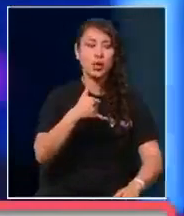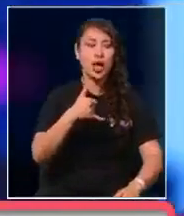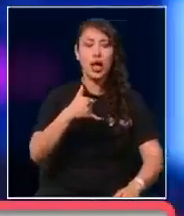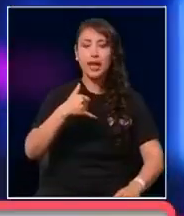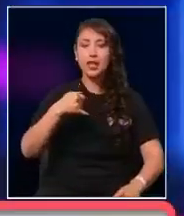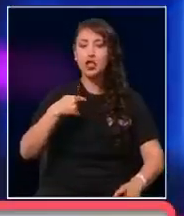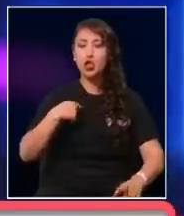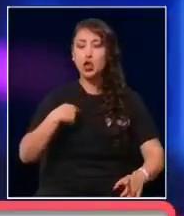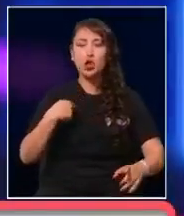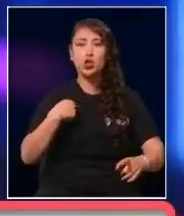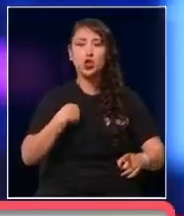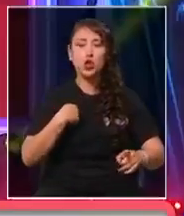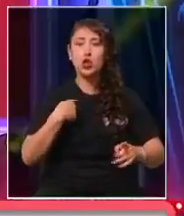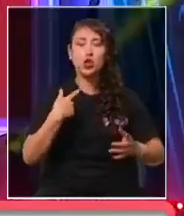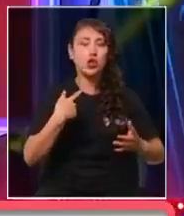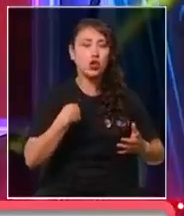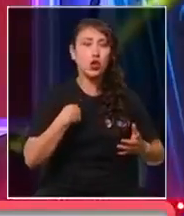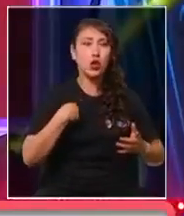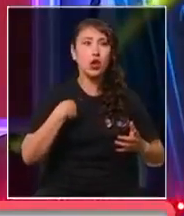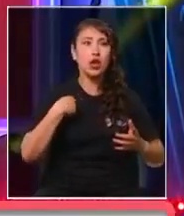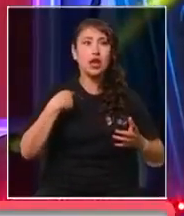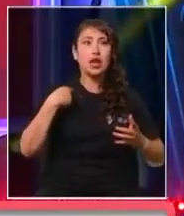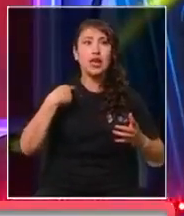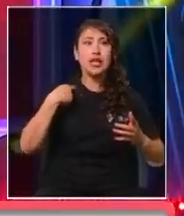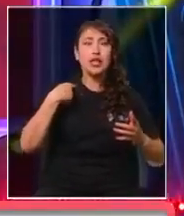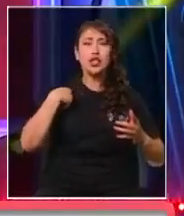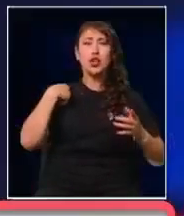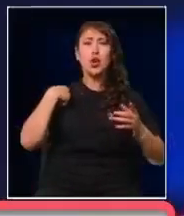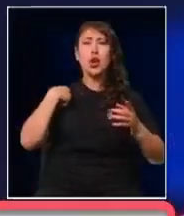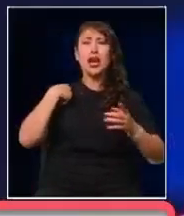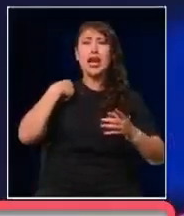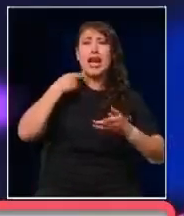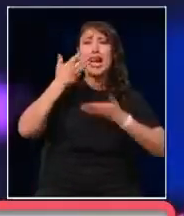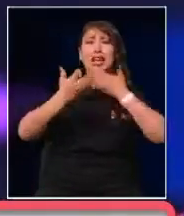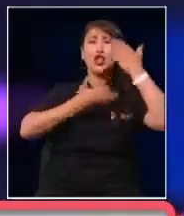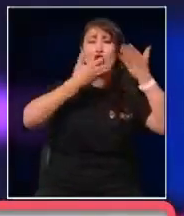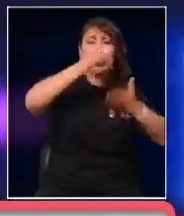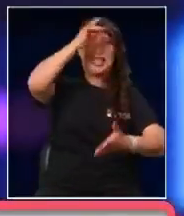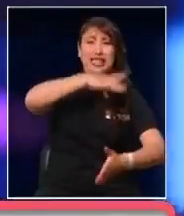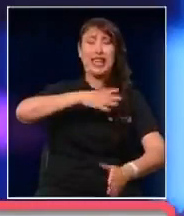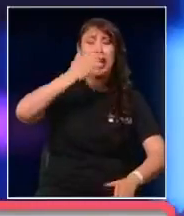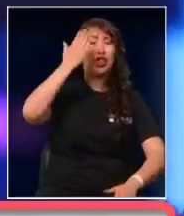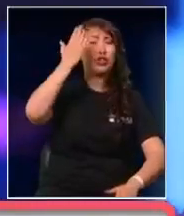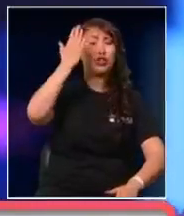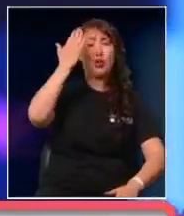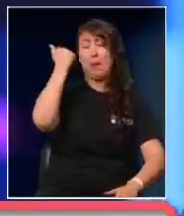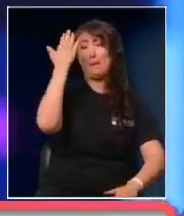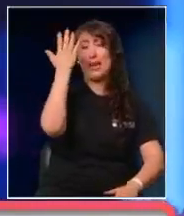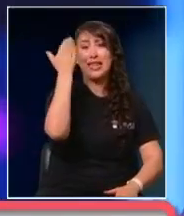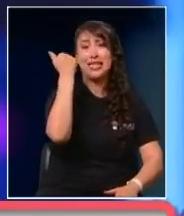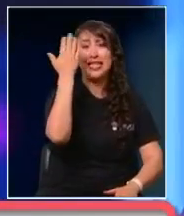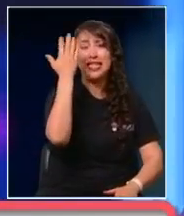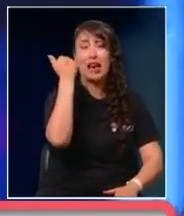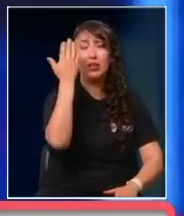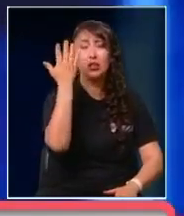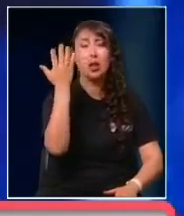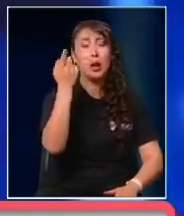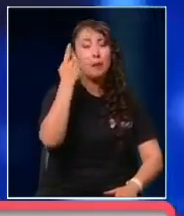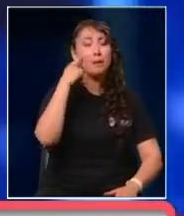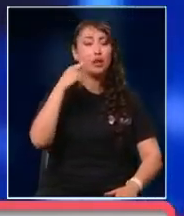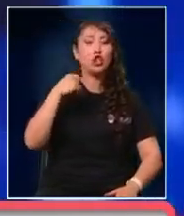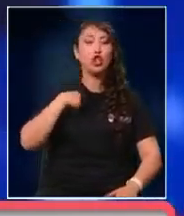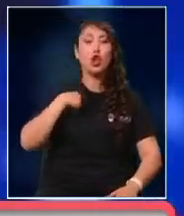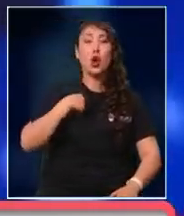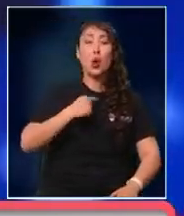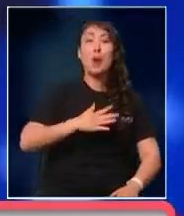yo no me salvo a la himno nacional, me siento más